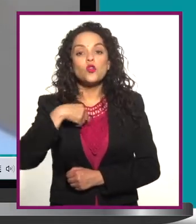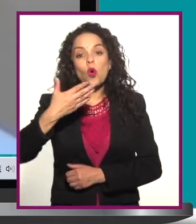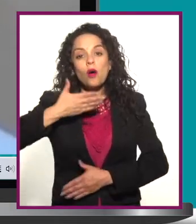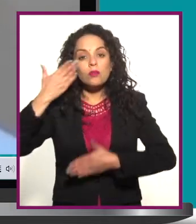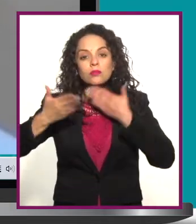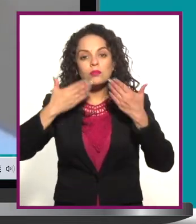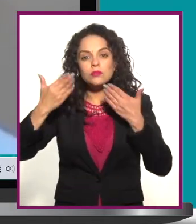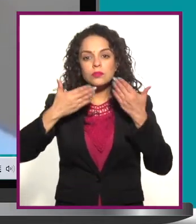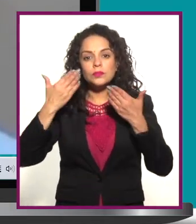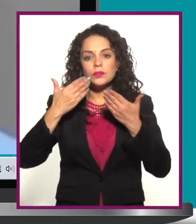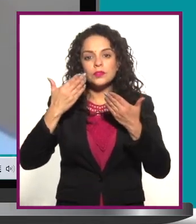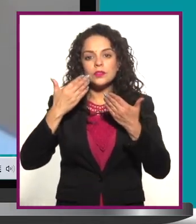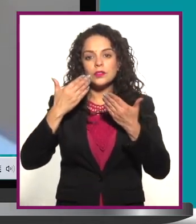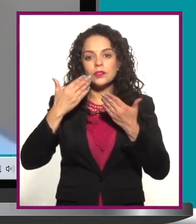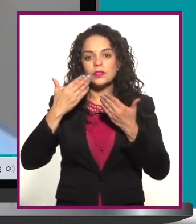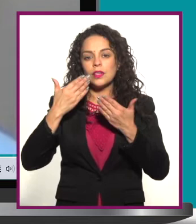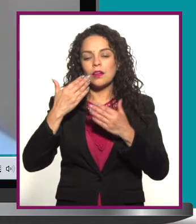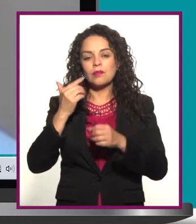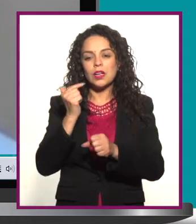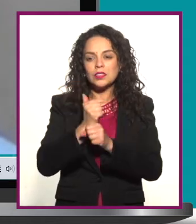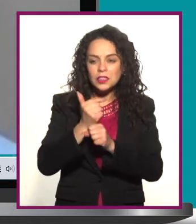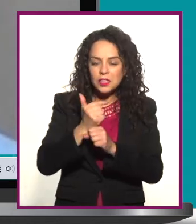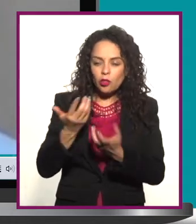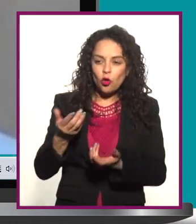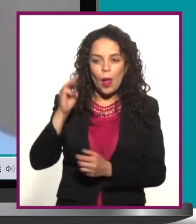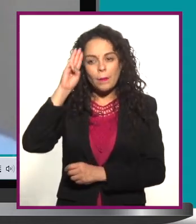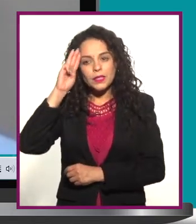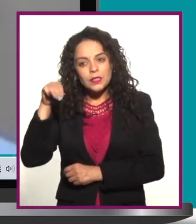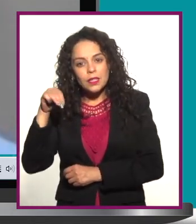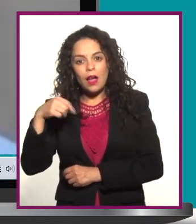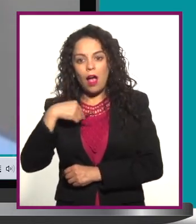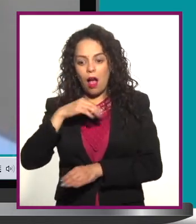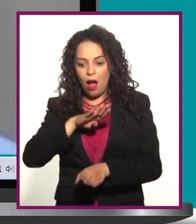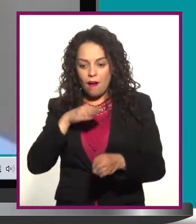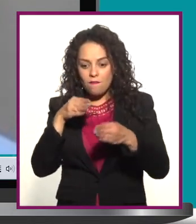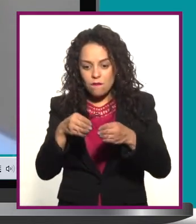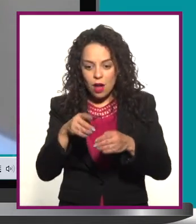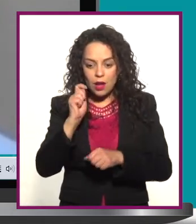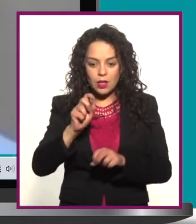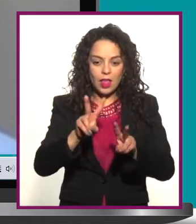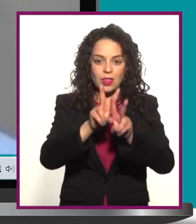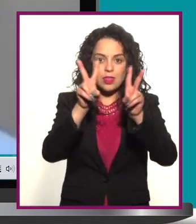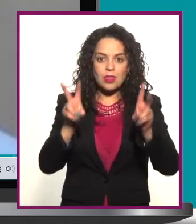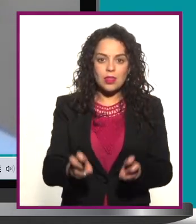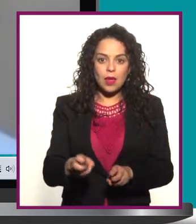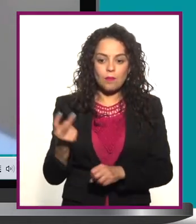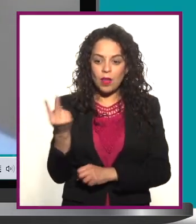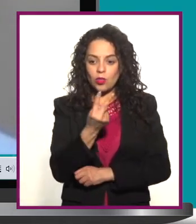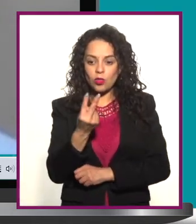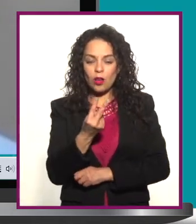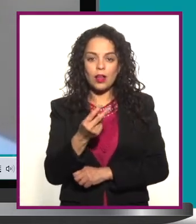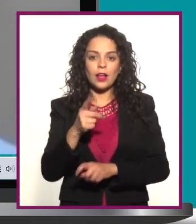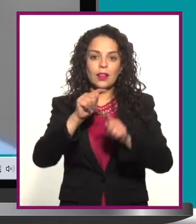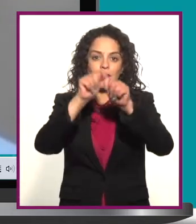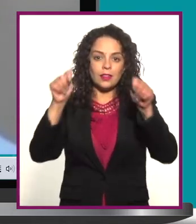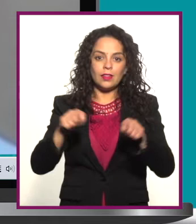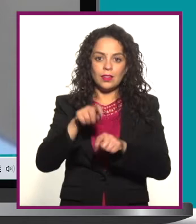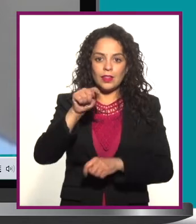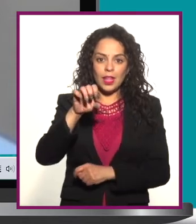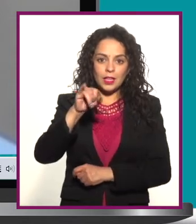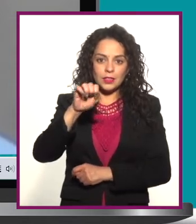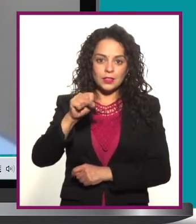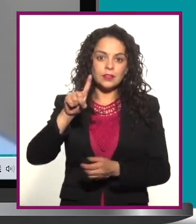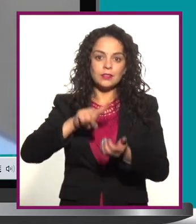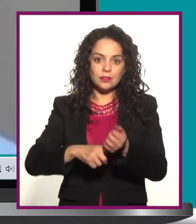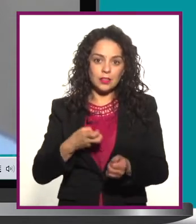cuando estudié una licenciatura, una maestría, me enfoqué a los temas de esas dos tesis